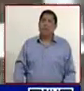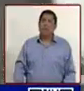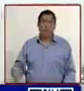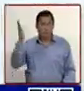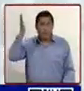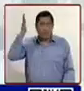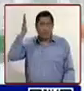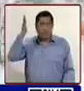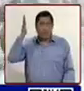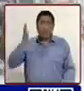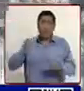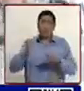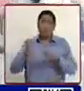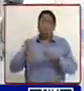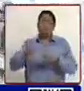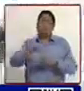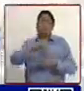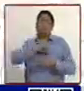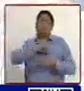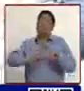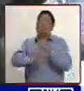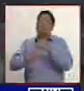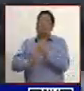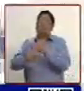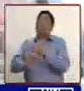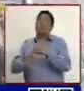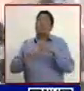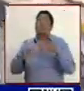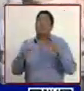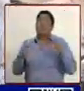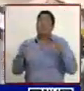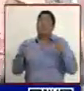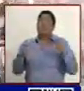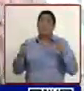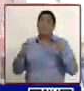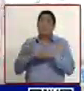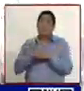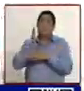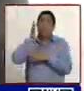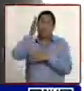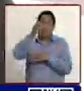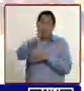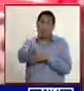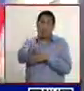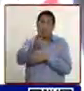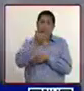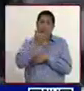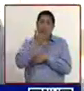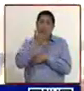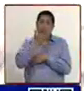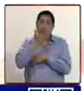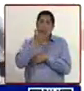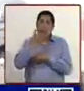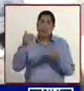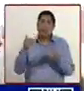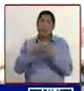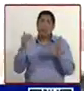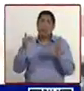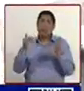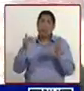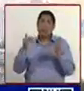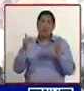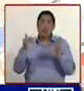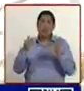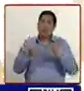La primera línea del contingente policial, quienes arremeten disparando gran cantidad de gases contra